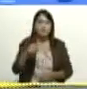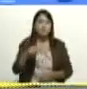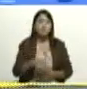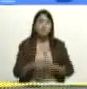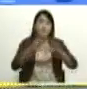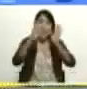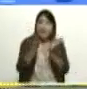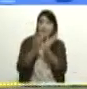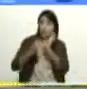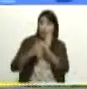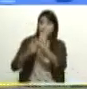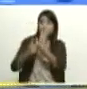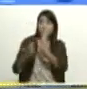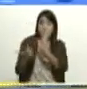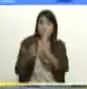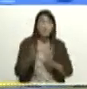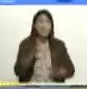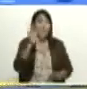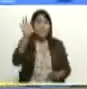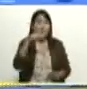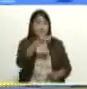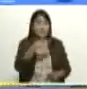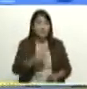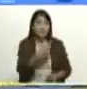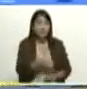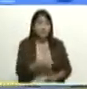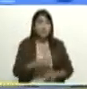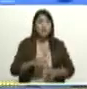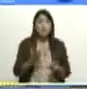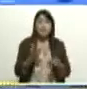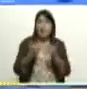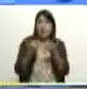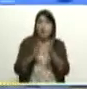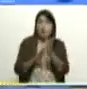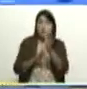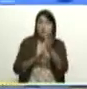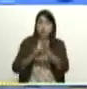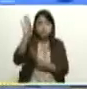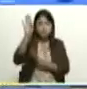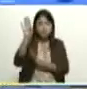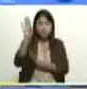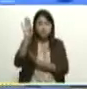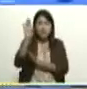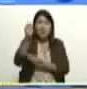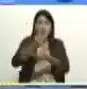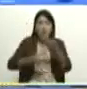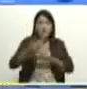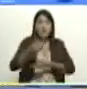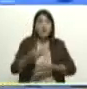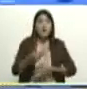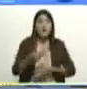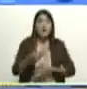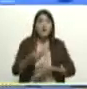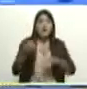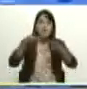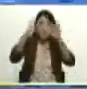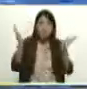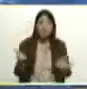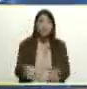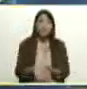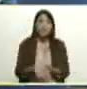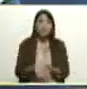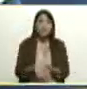Como un país feudal pasó a ser la principal superpotencia económica, financiera,